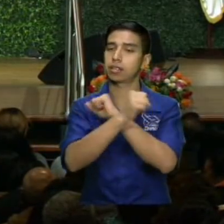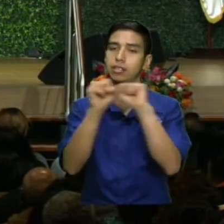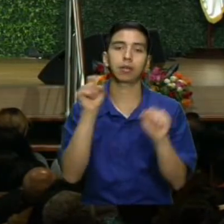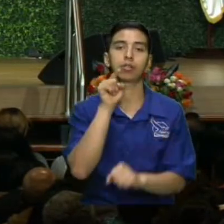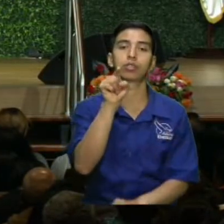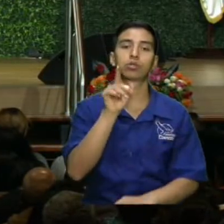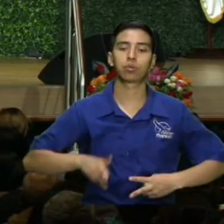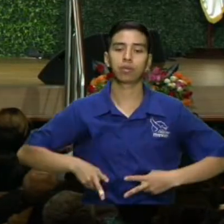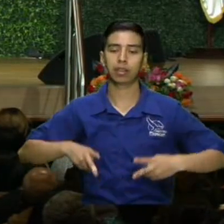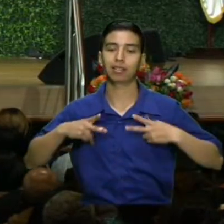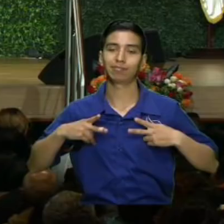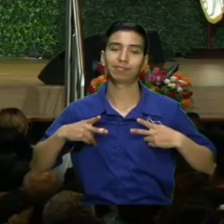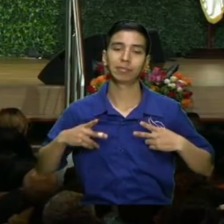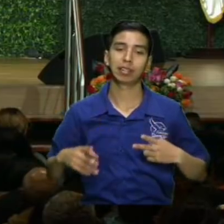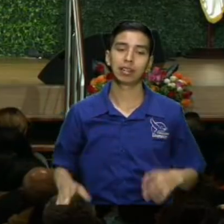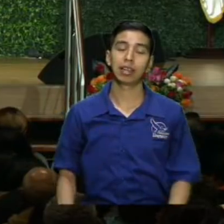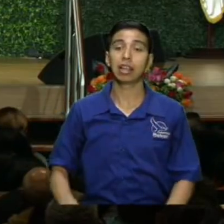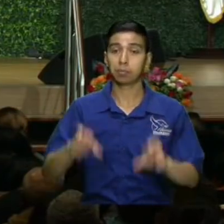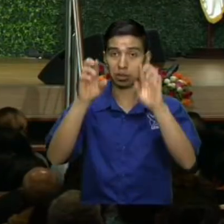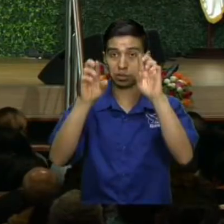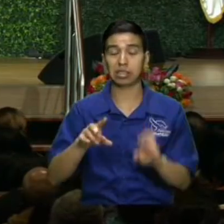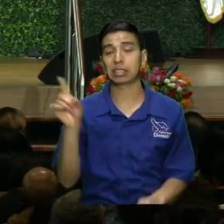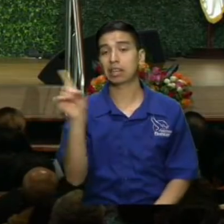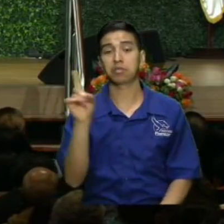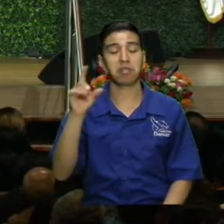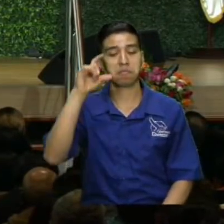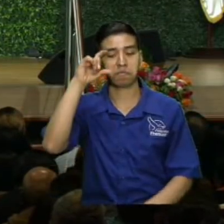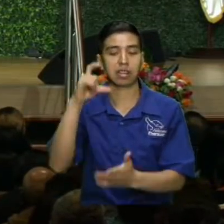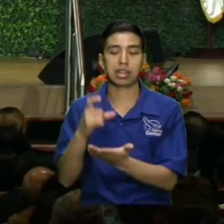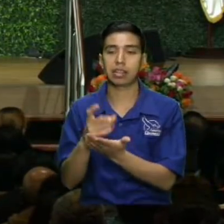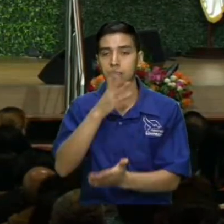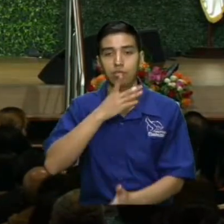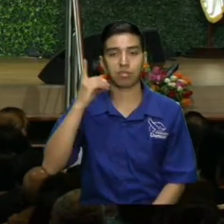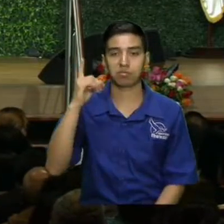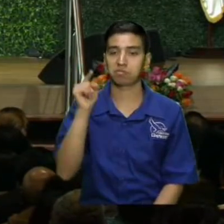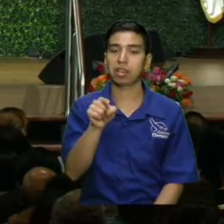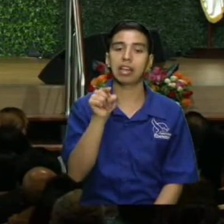podrá ser creación y quizá le puede orar a Dios.